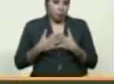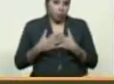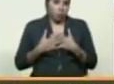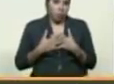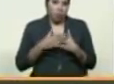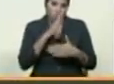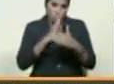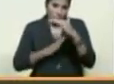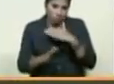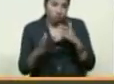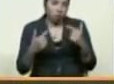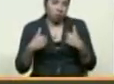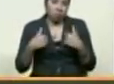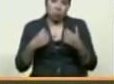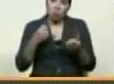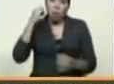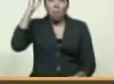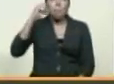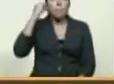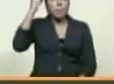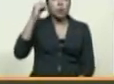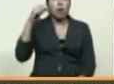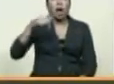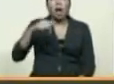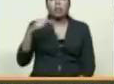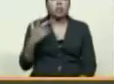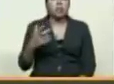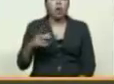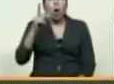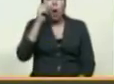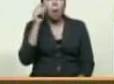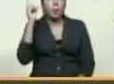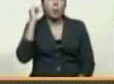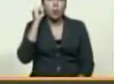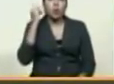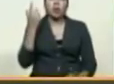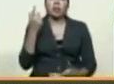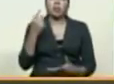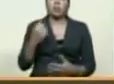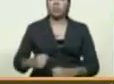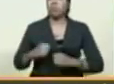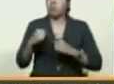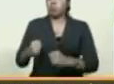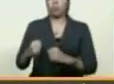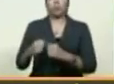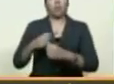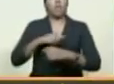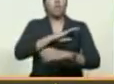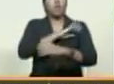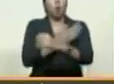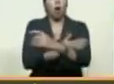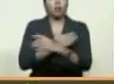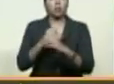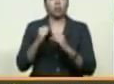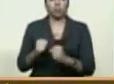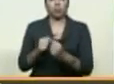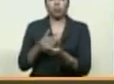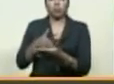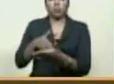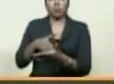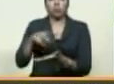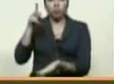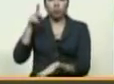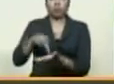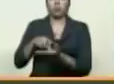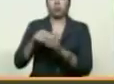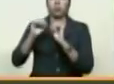Bueno, no encontrará sino hombres y mujeres resueltos a dar la cara, con mucha firmeza, con mucha resolución y